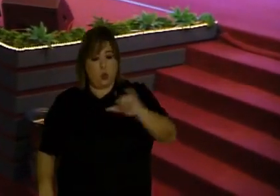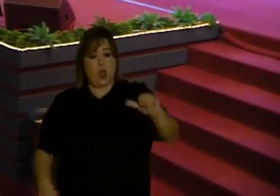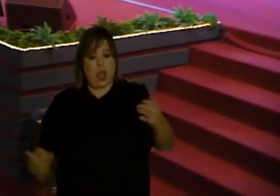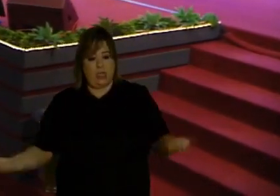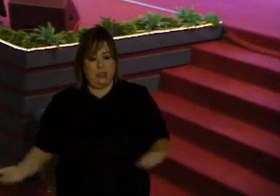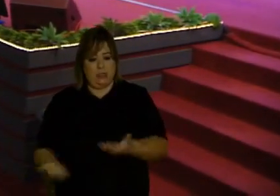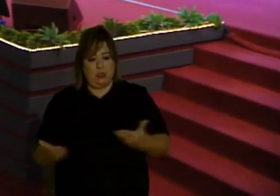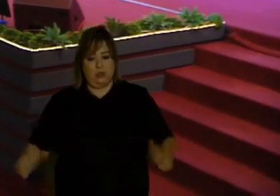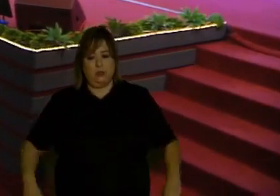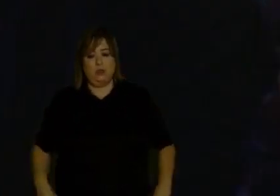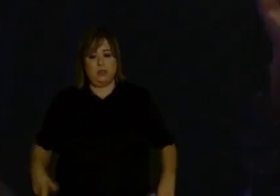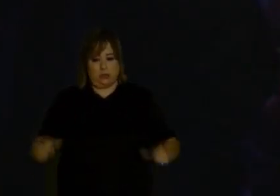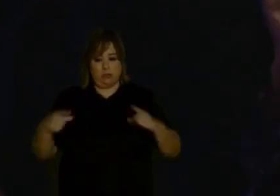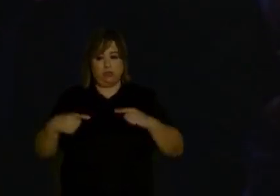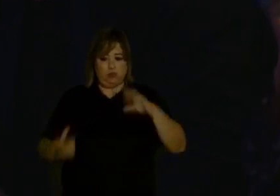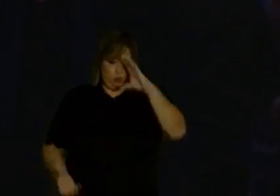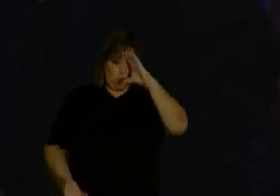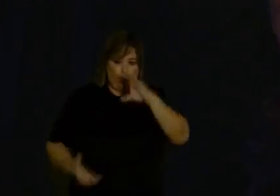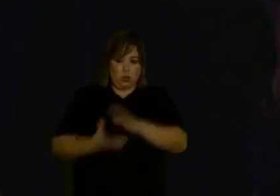Señor.